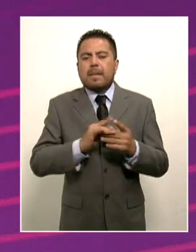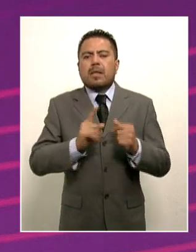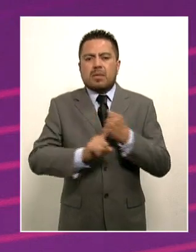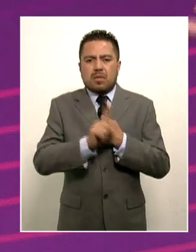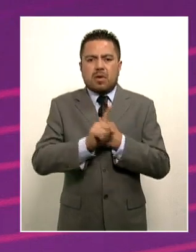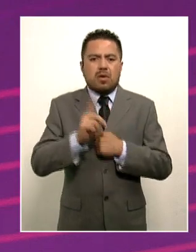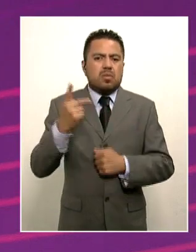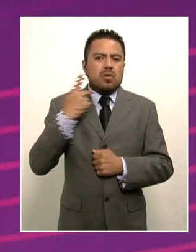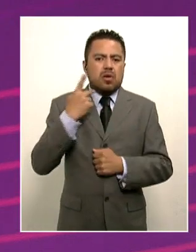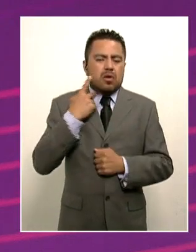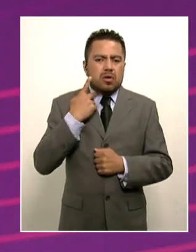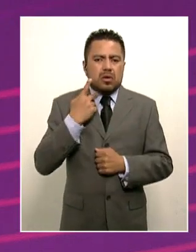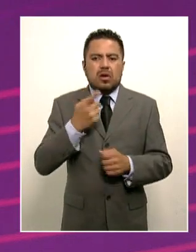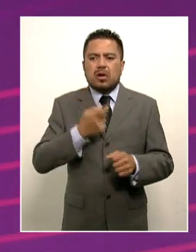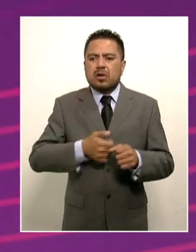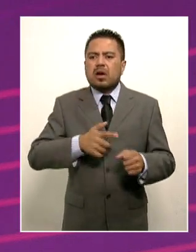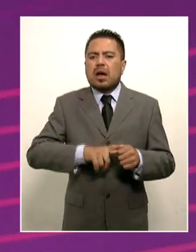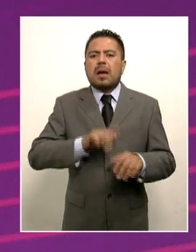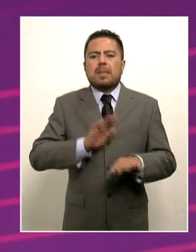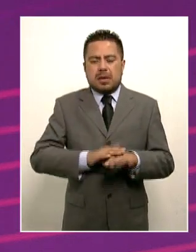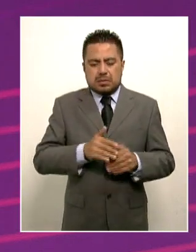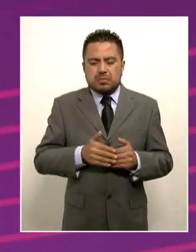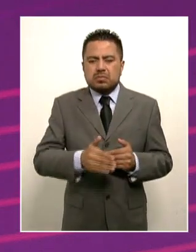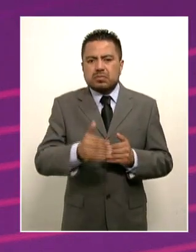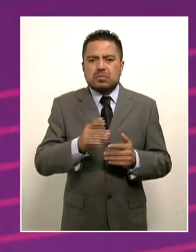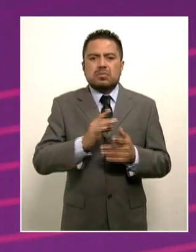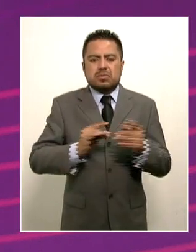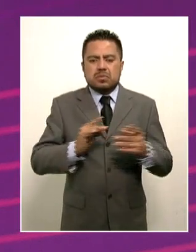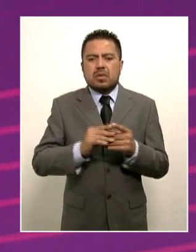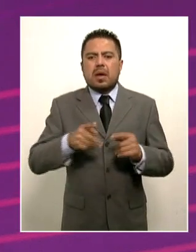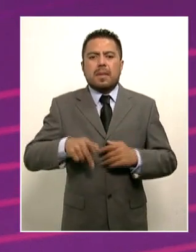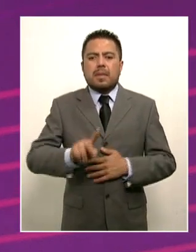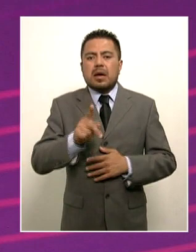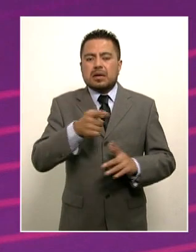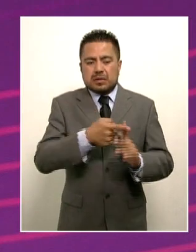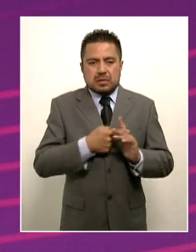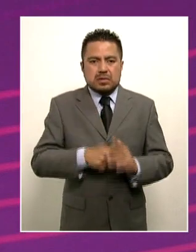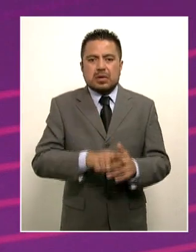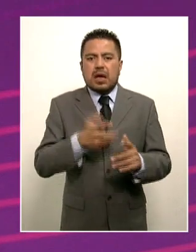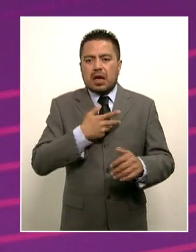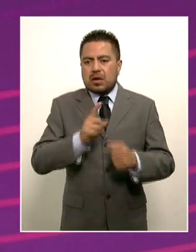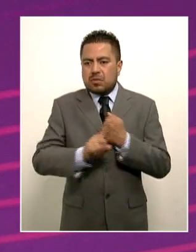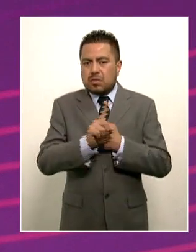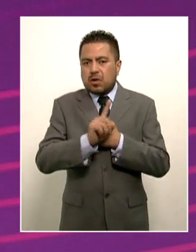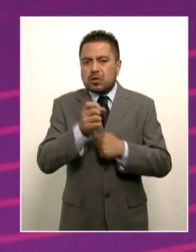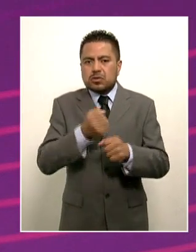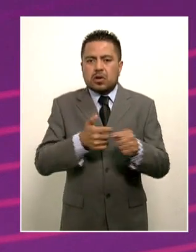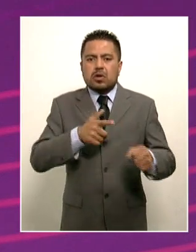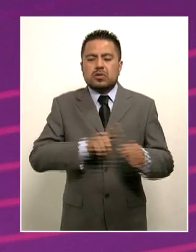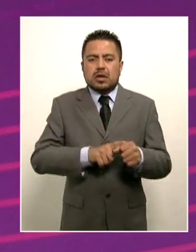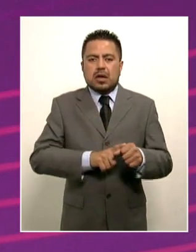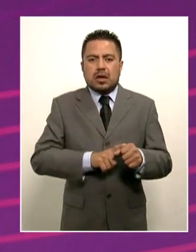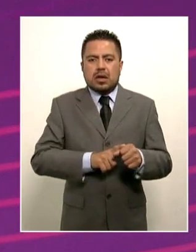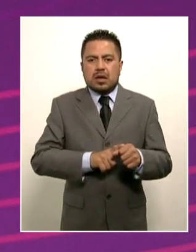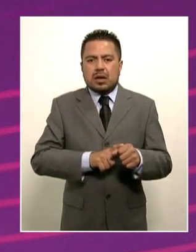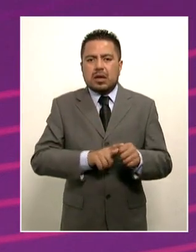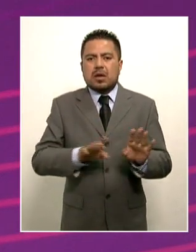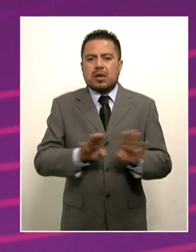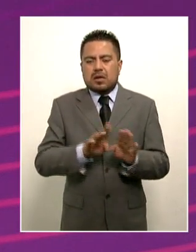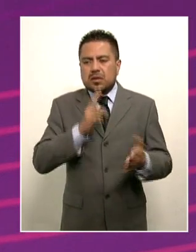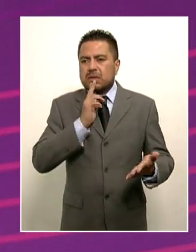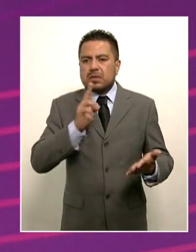problemas de política pública que abordaremos en un momento, pero de inicio hay un problema social, claro, de